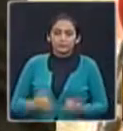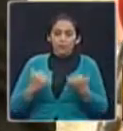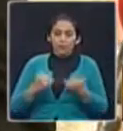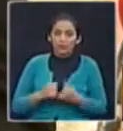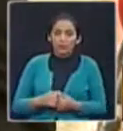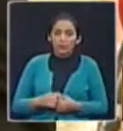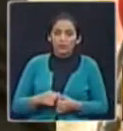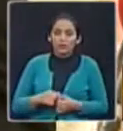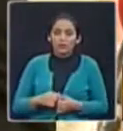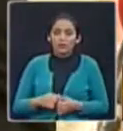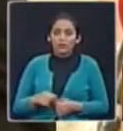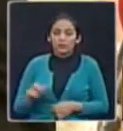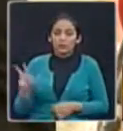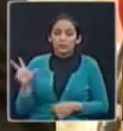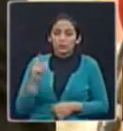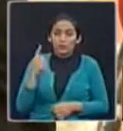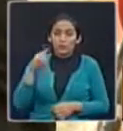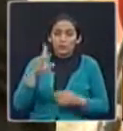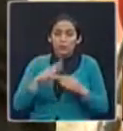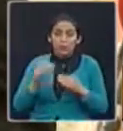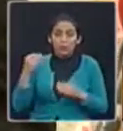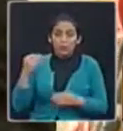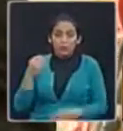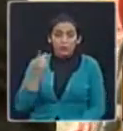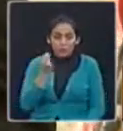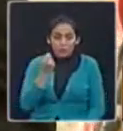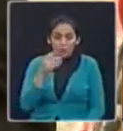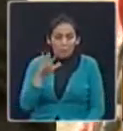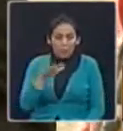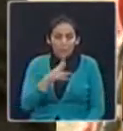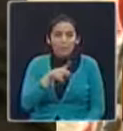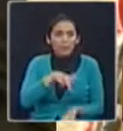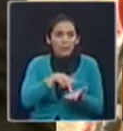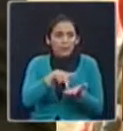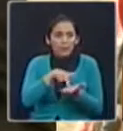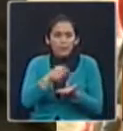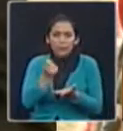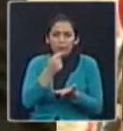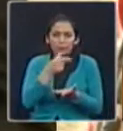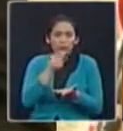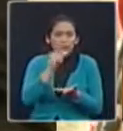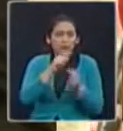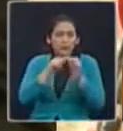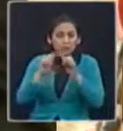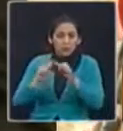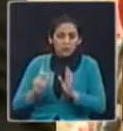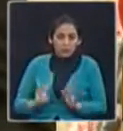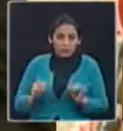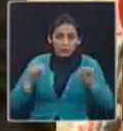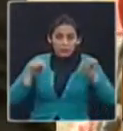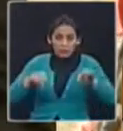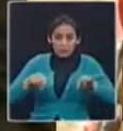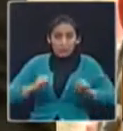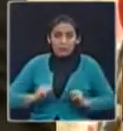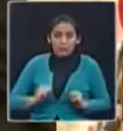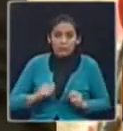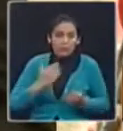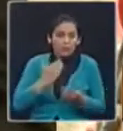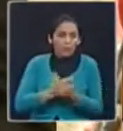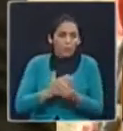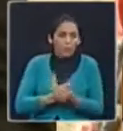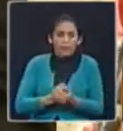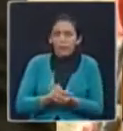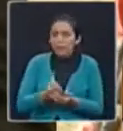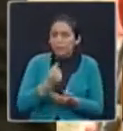300 millones de dólares a la compra de medicamentos, me imagino. Solca también destina un importante presupuesto para la adquisición de